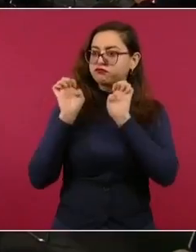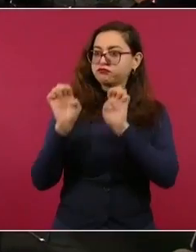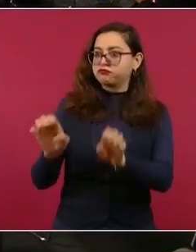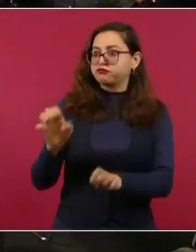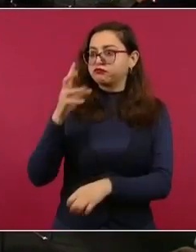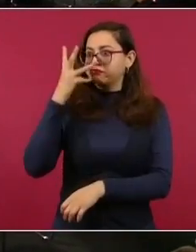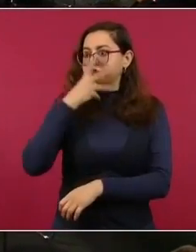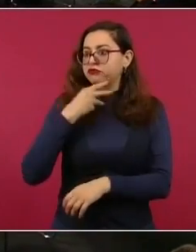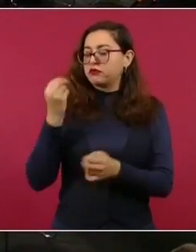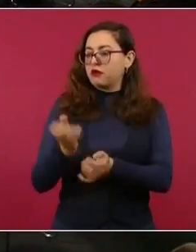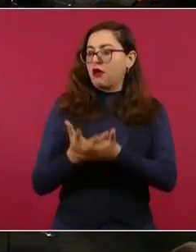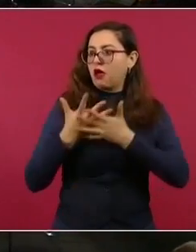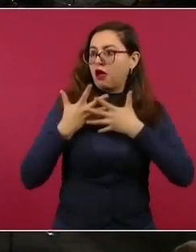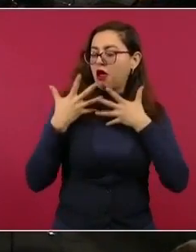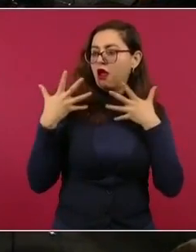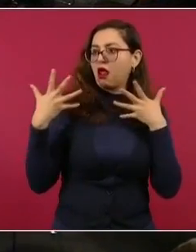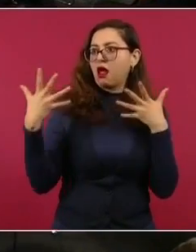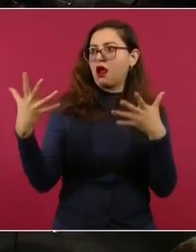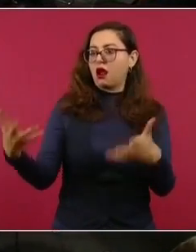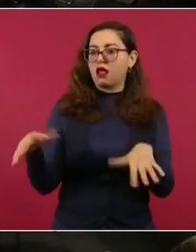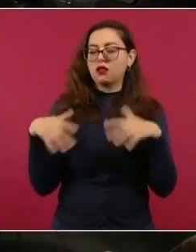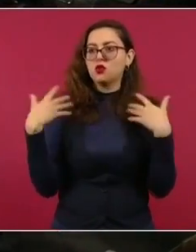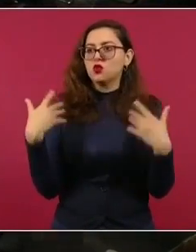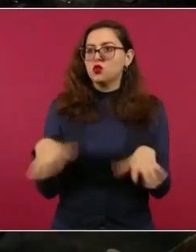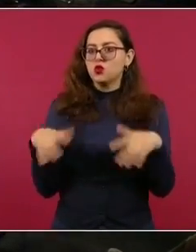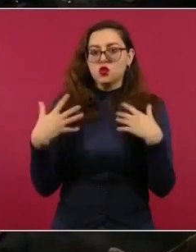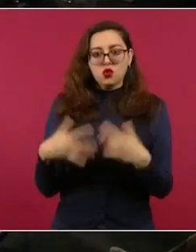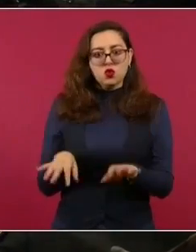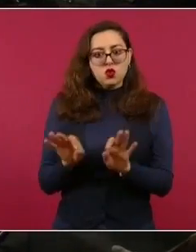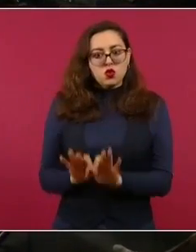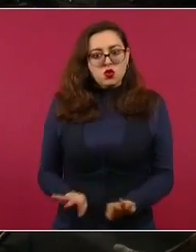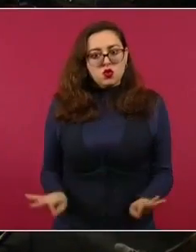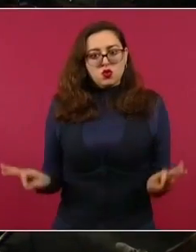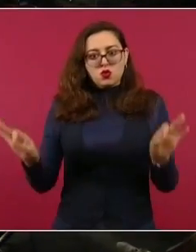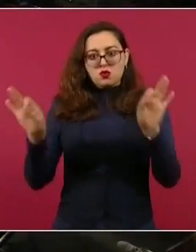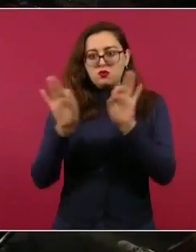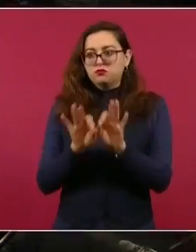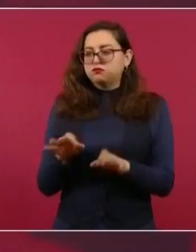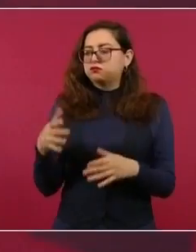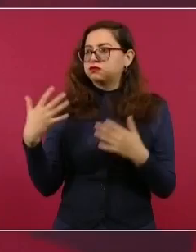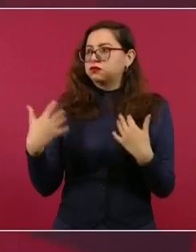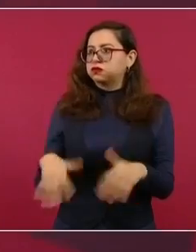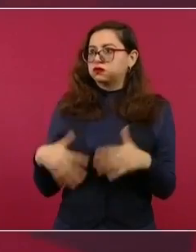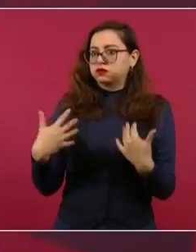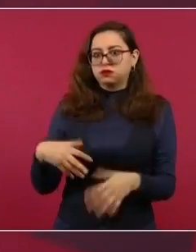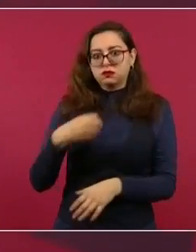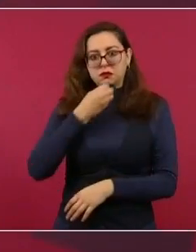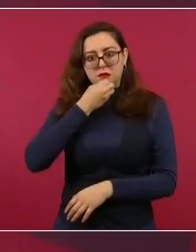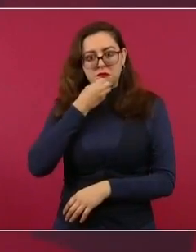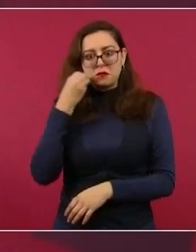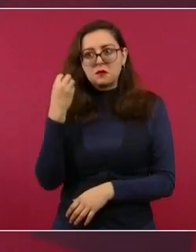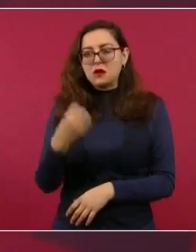importante magna de las mejores del mundo